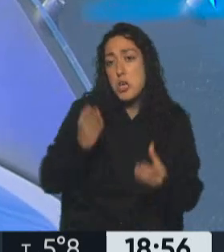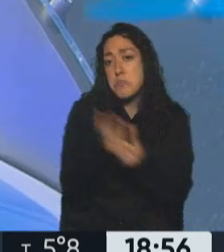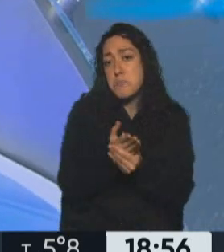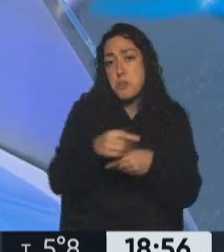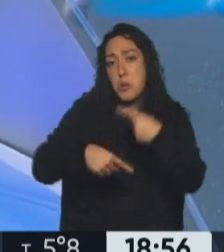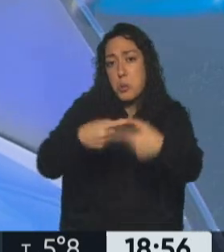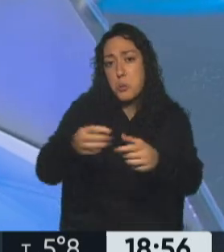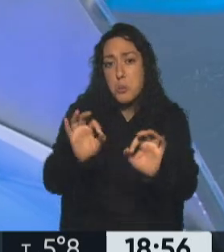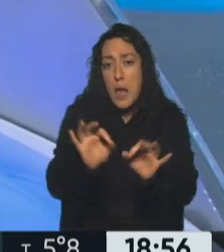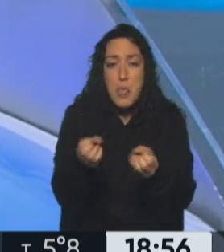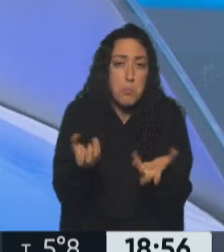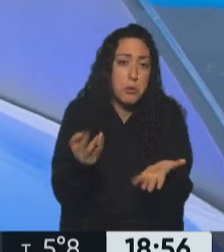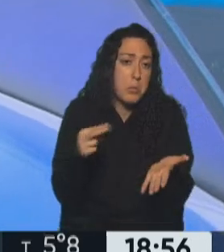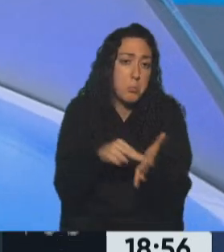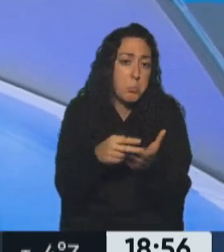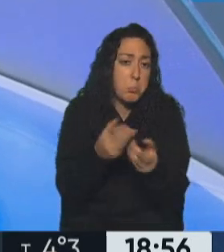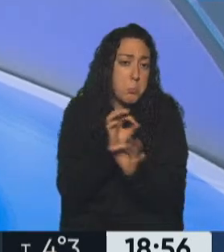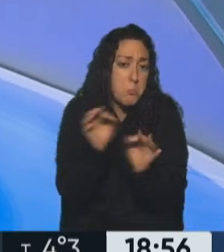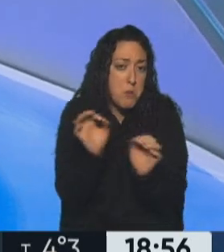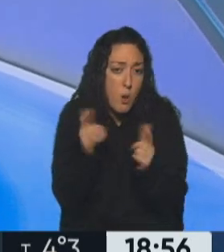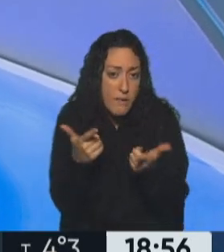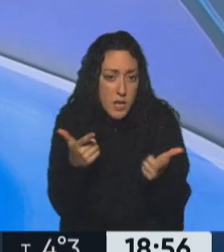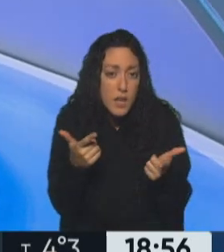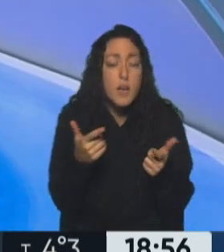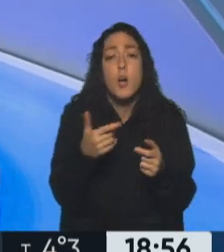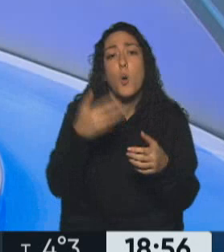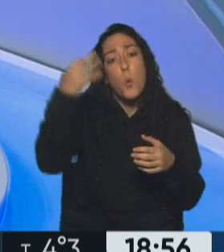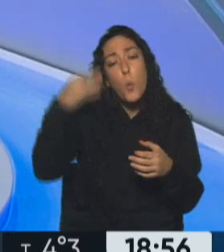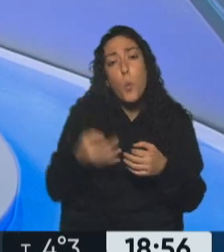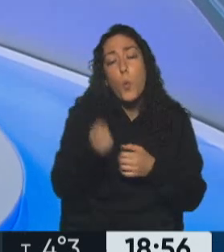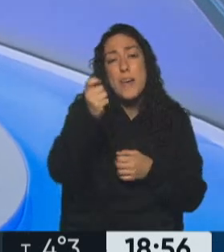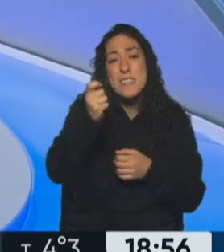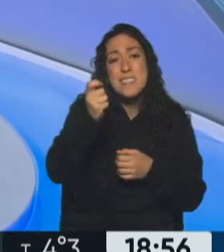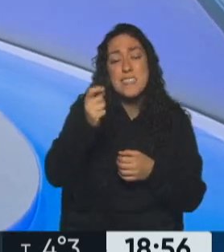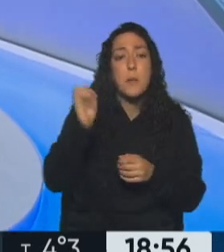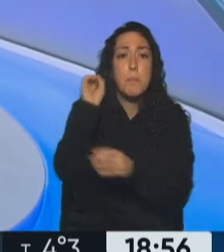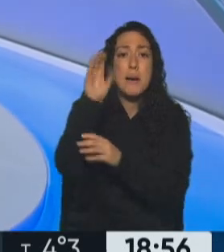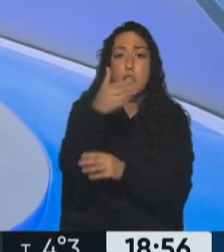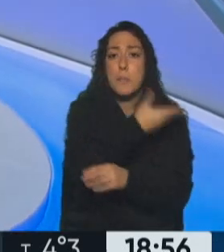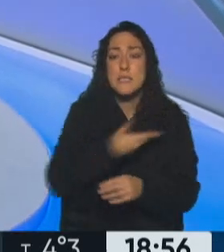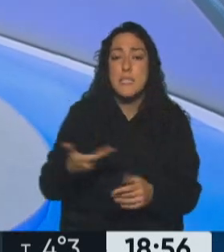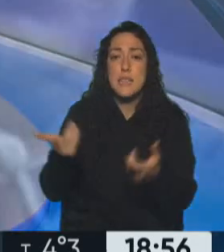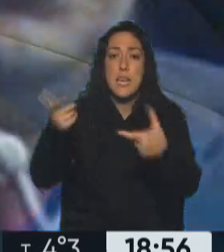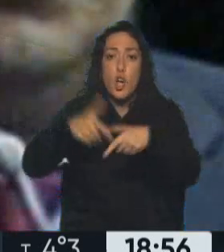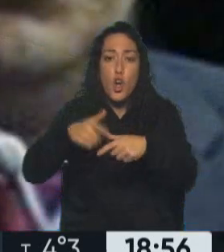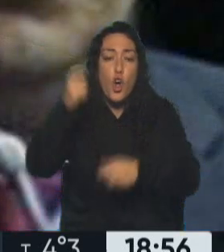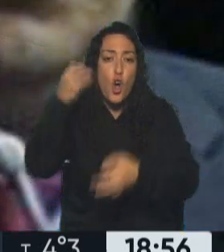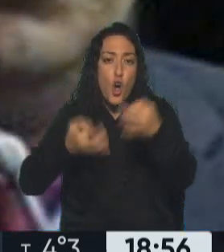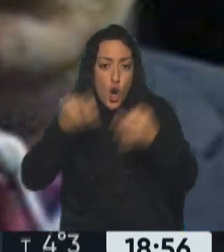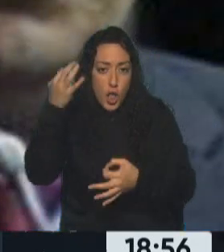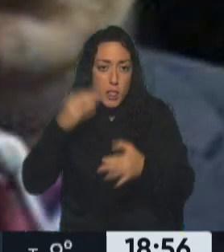no había nada que mover. Claro, bueno, claro. El juez Ramos Padilla le mandó hoy una nota al presidente de la Corte y del